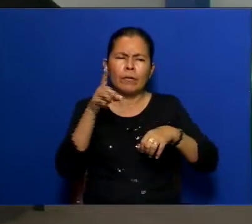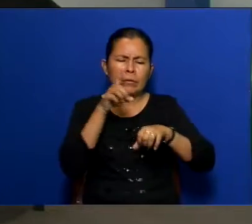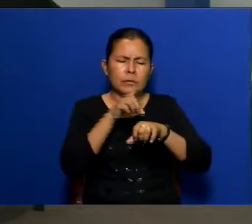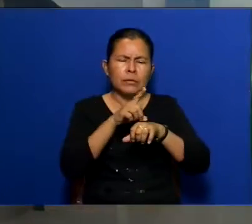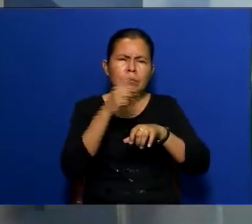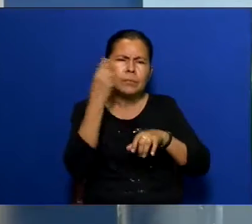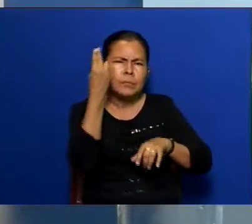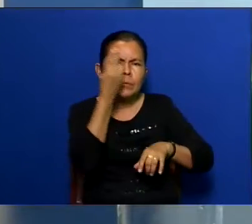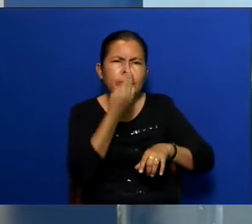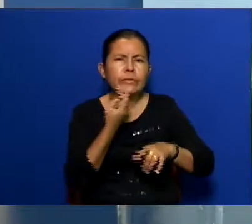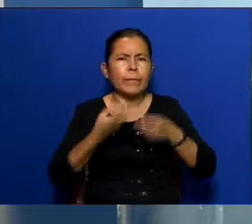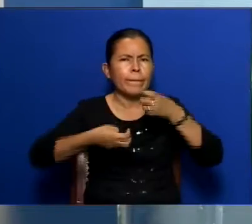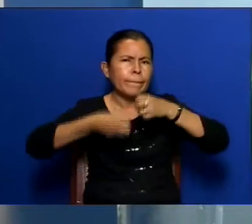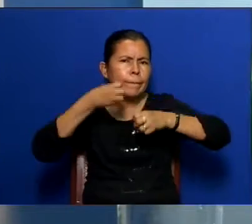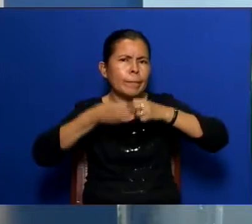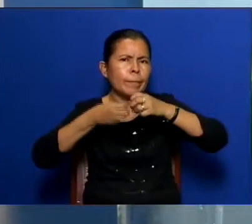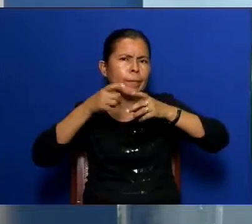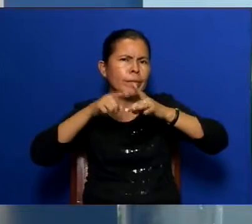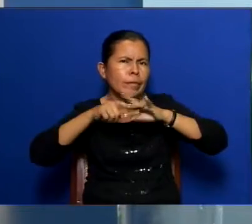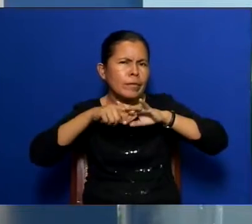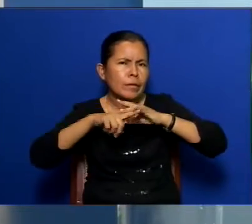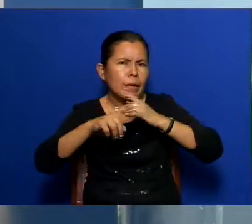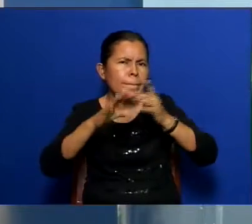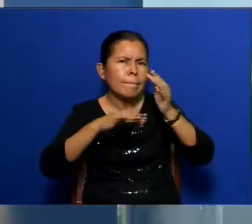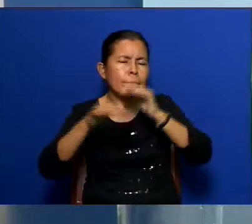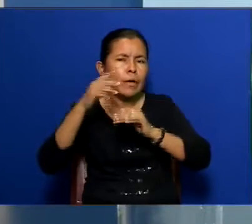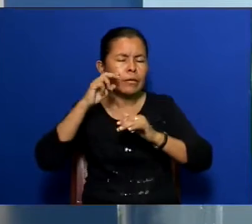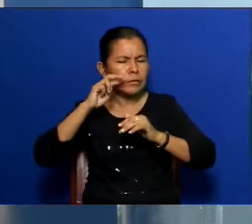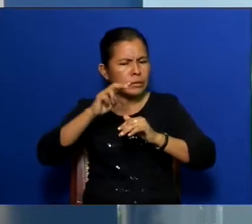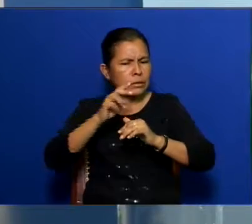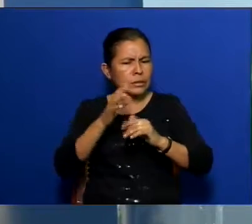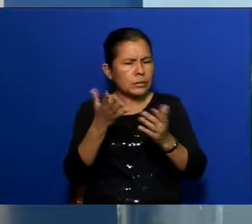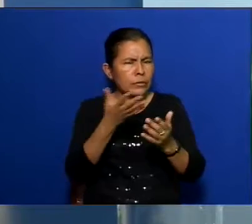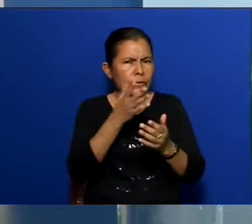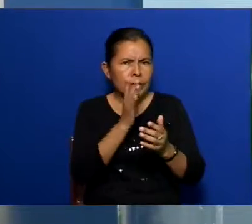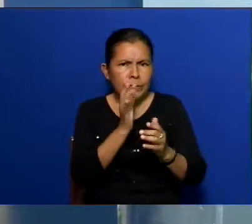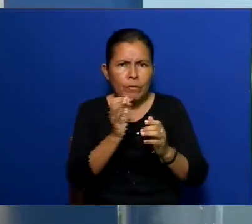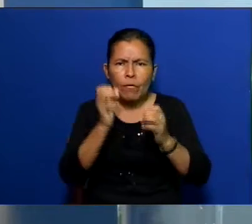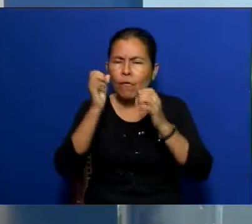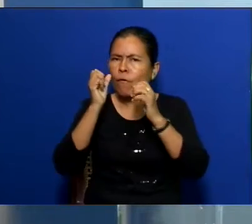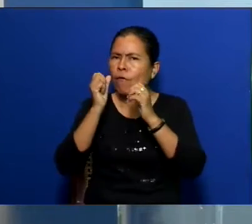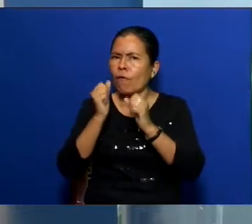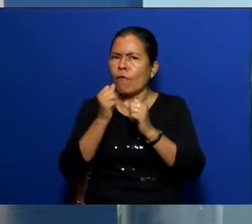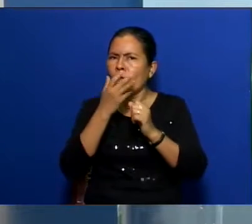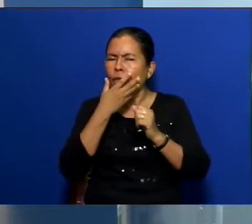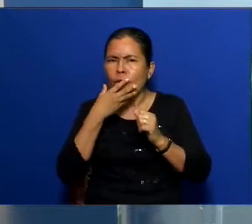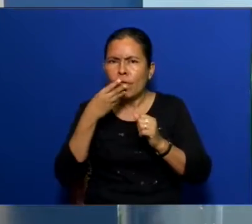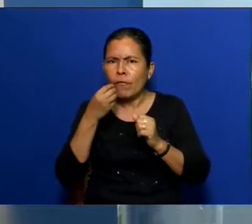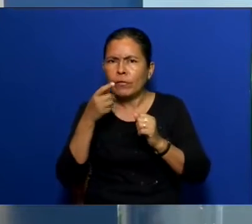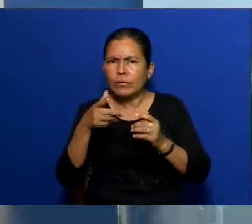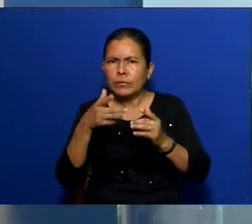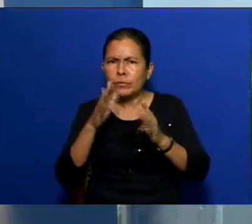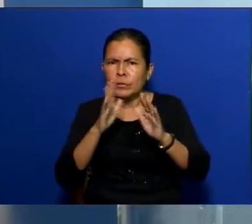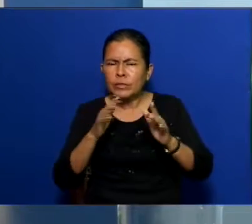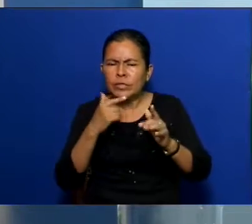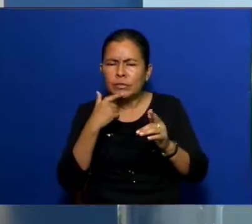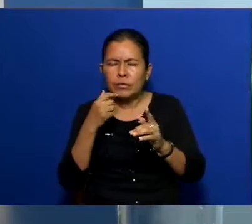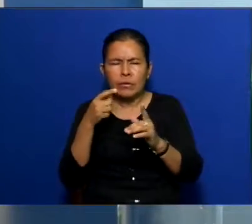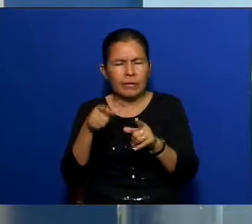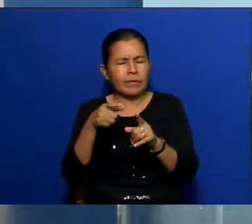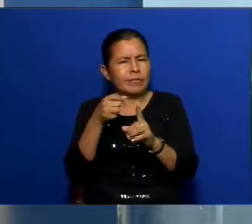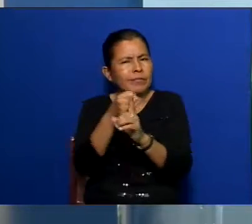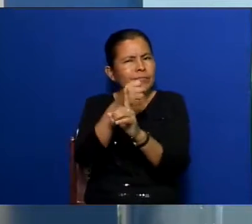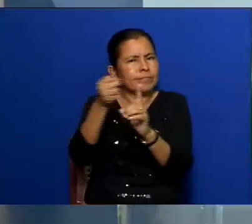psicológicos suelen manifestarse con más frecuencia en la niñez y la adolescencia? que son víctimas de